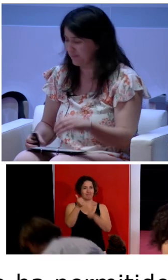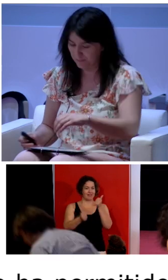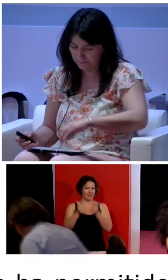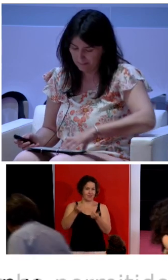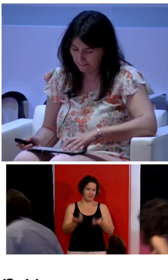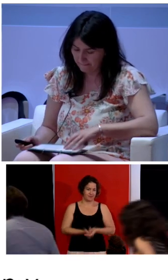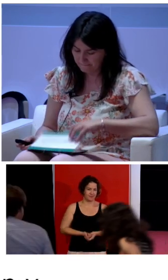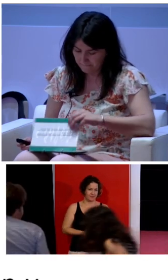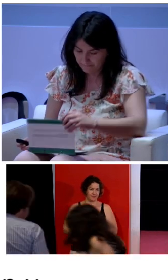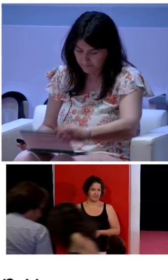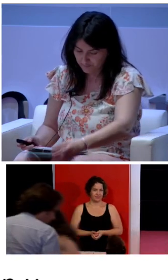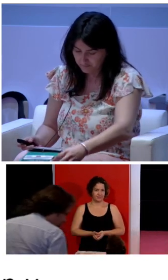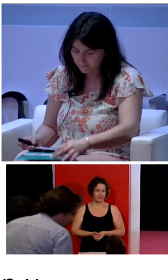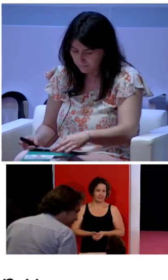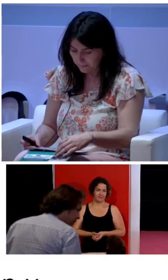parecidos.